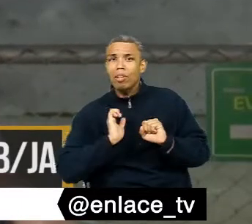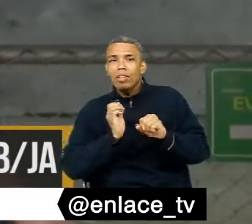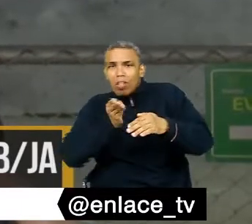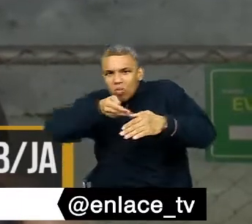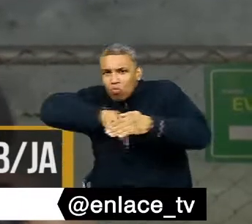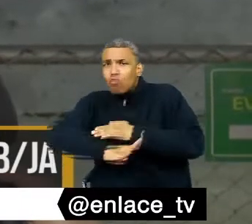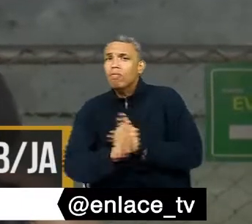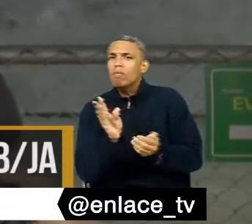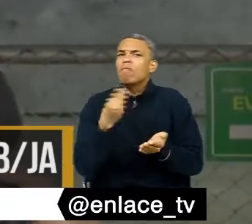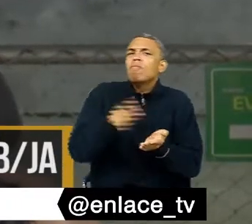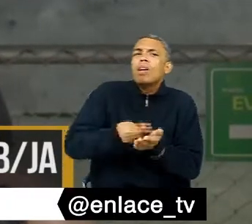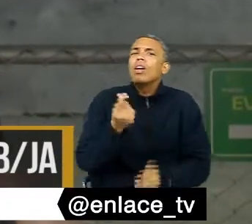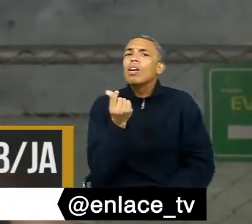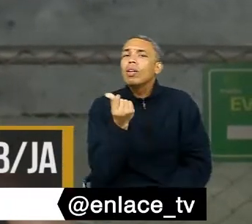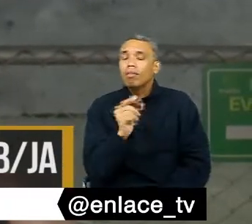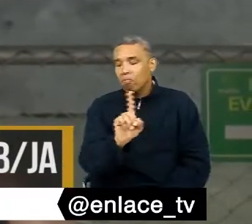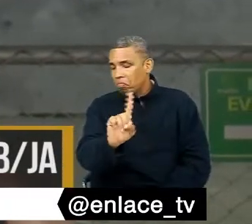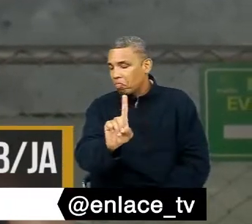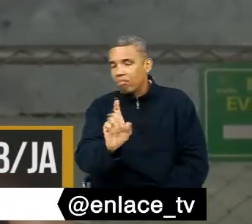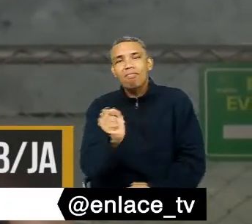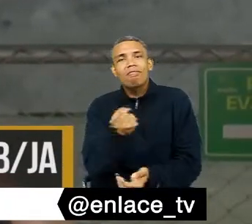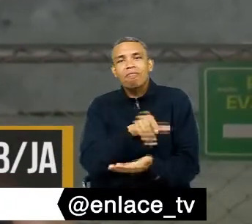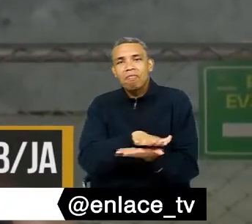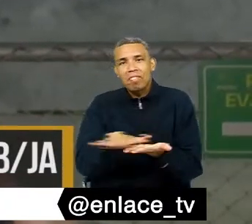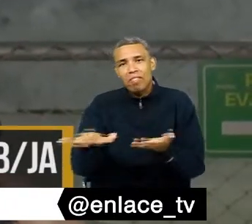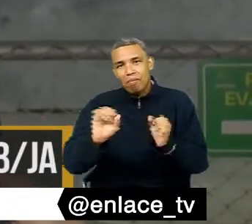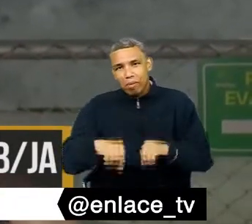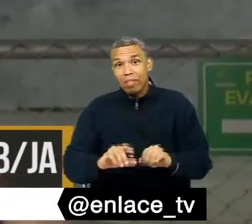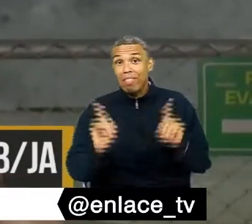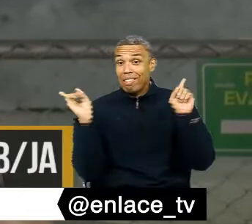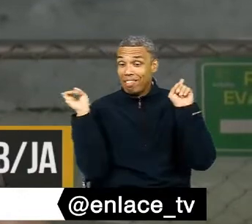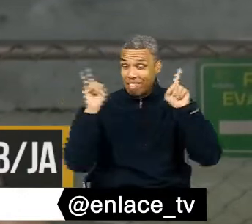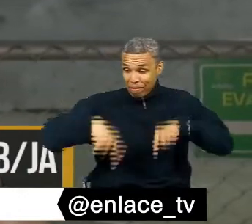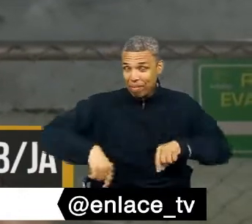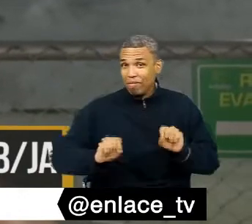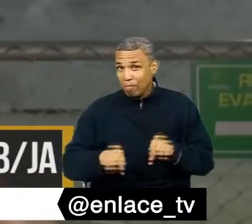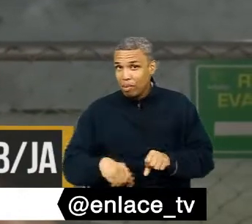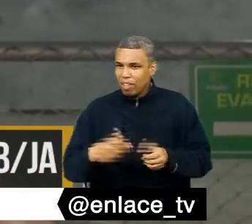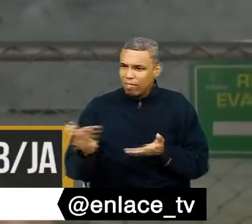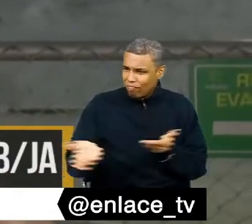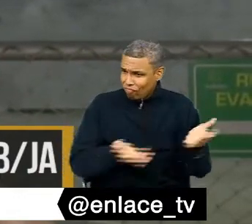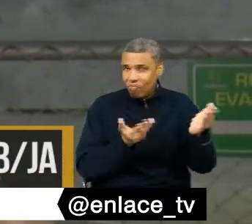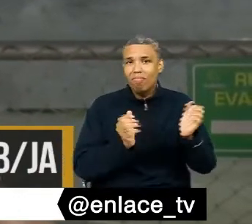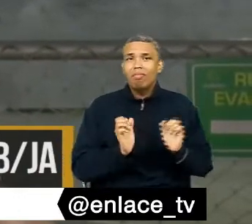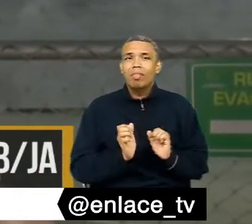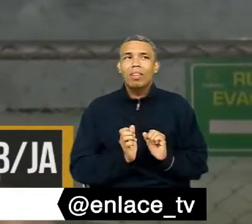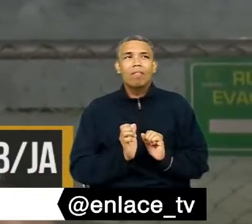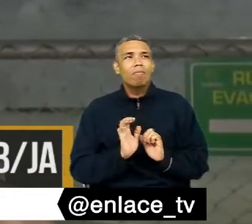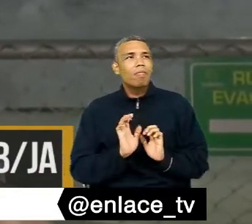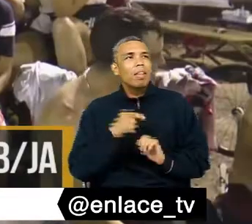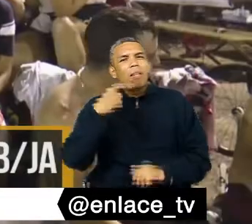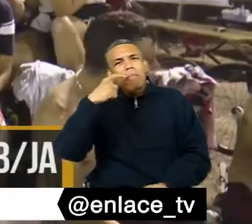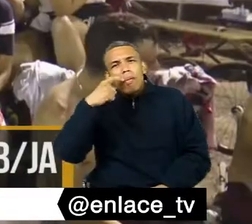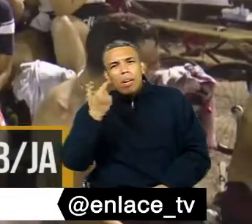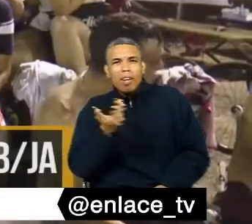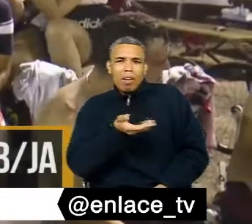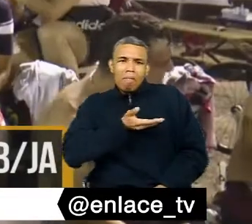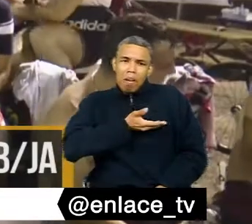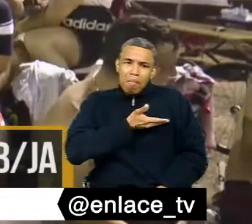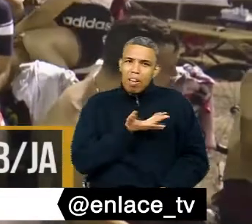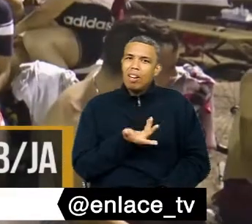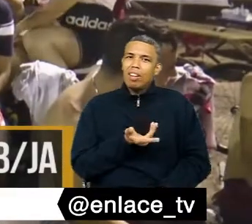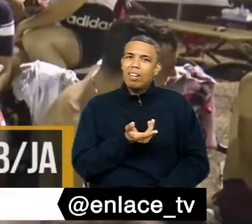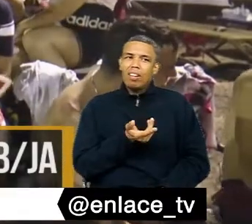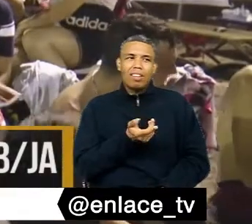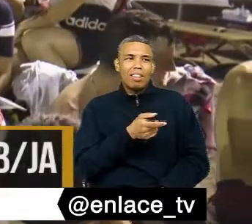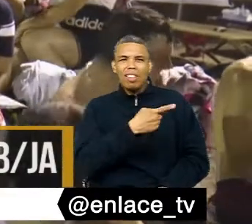gratis. Pueden venir también a degustar cosas que papás del comité tendrán a la venta para